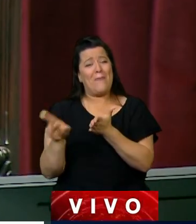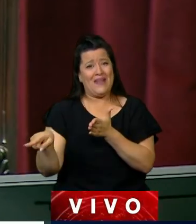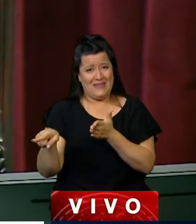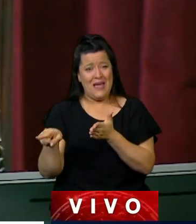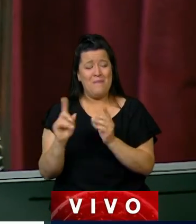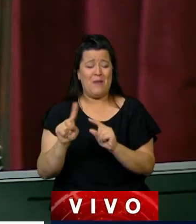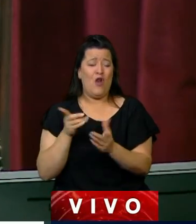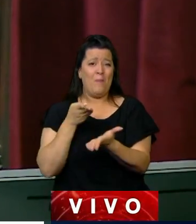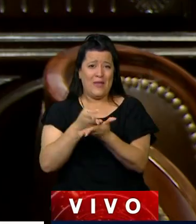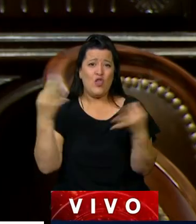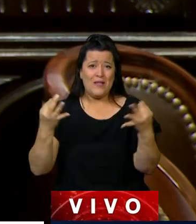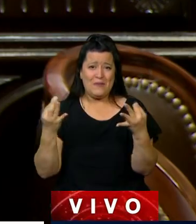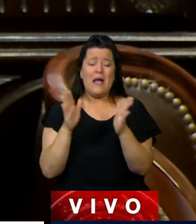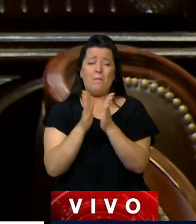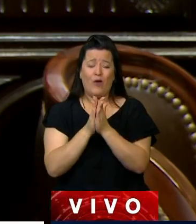presidenta.